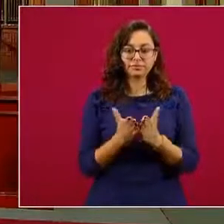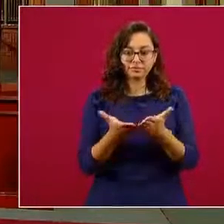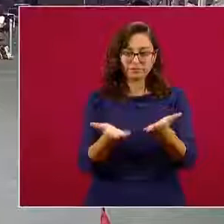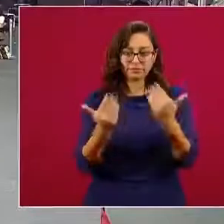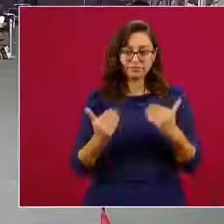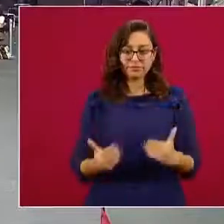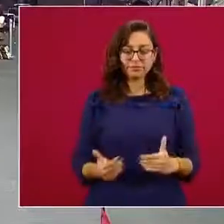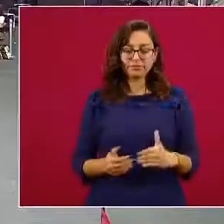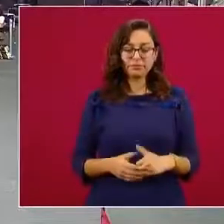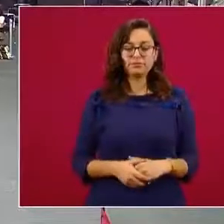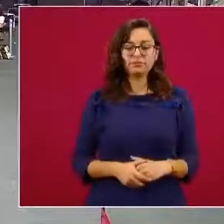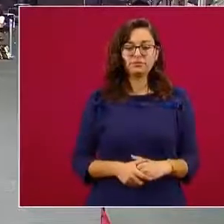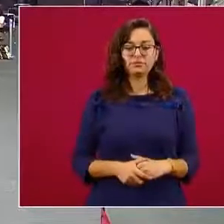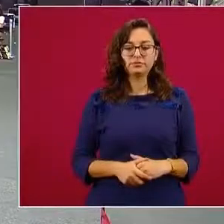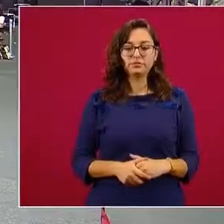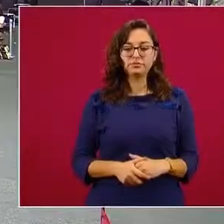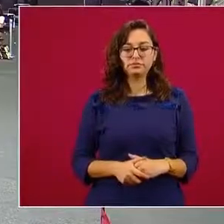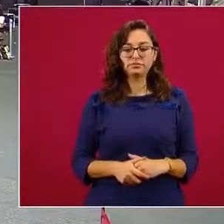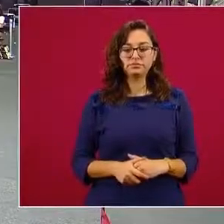gracias.